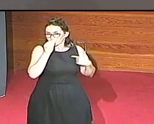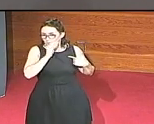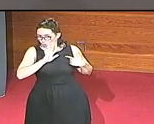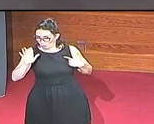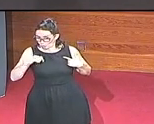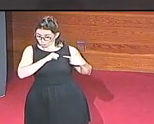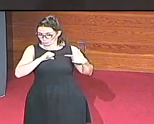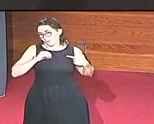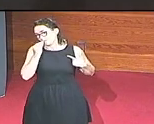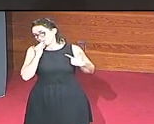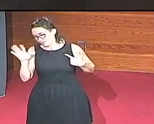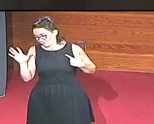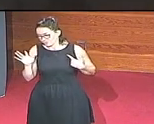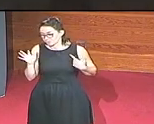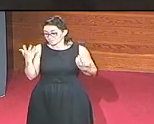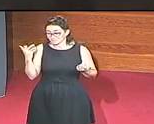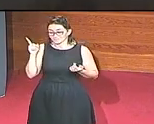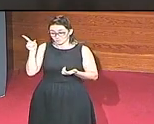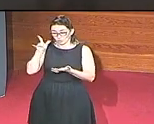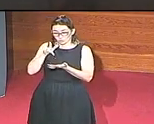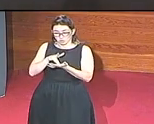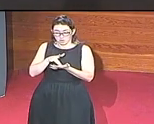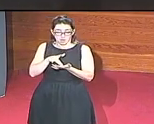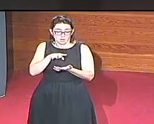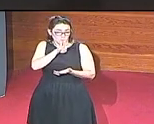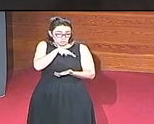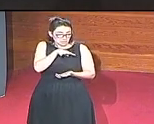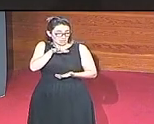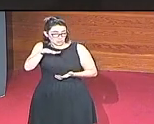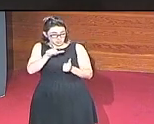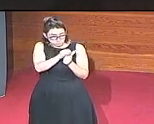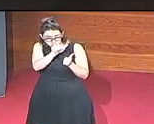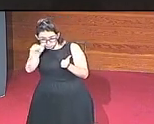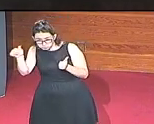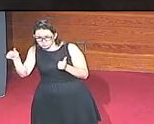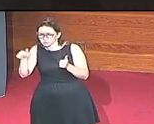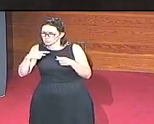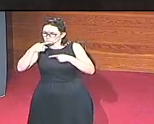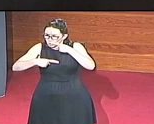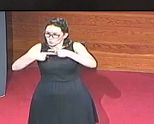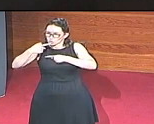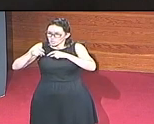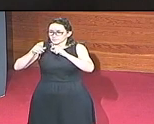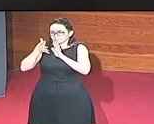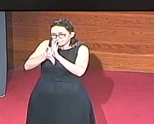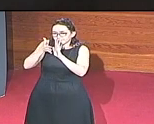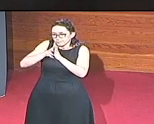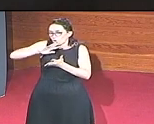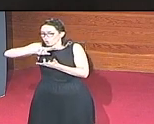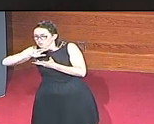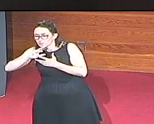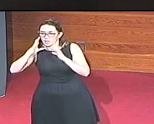no entonces durante durante cuatro o cinco meses se estuvieron dando noticias a diario de la cabeza de baco de cómo era